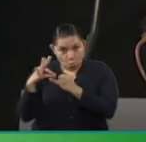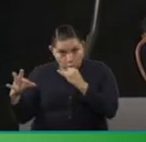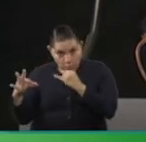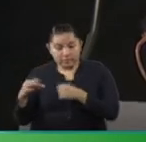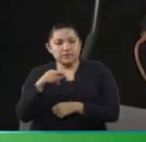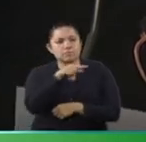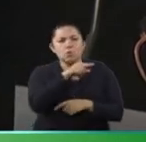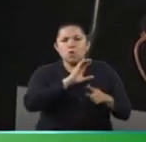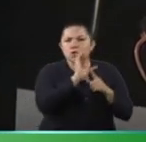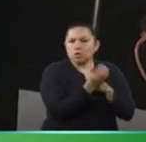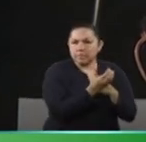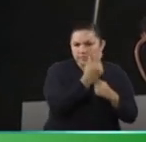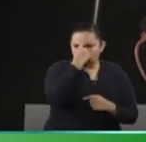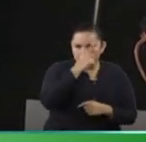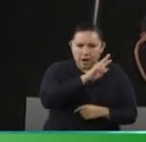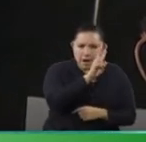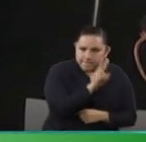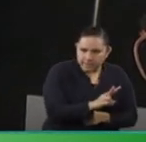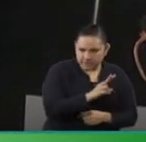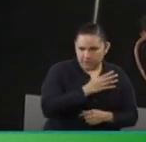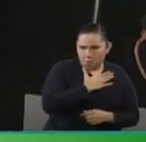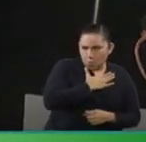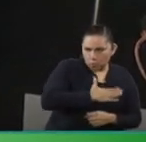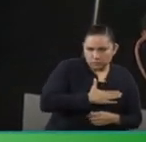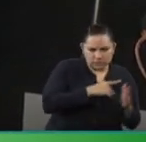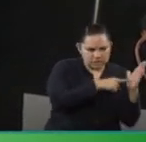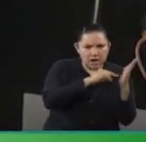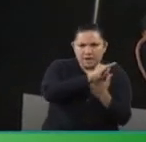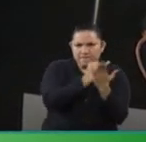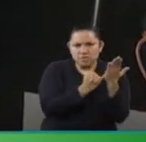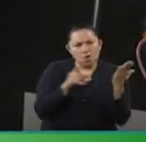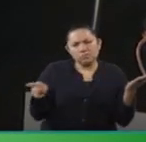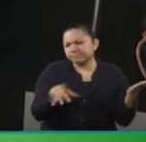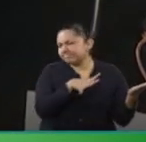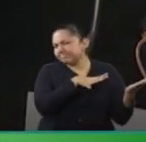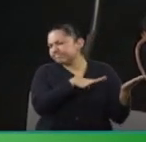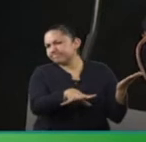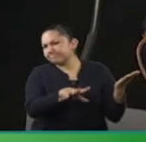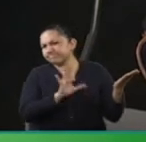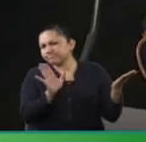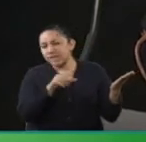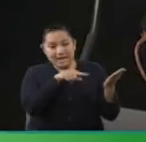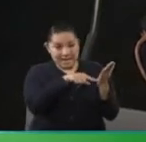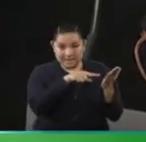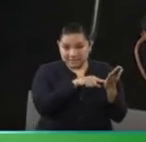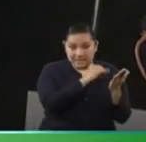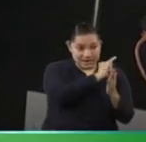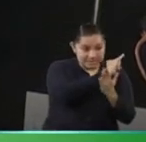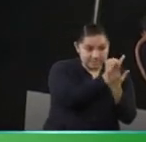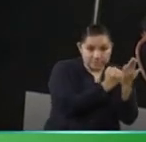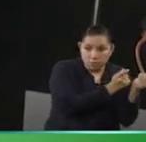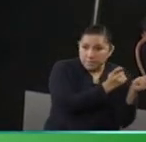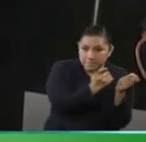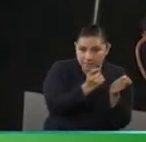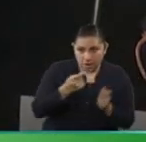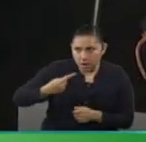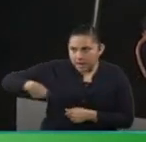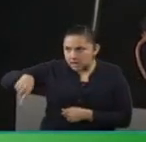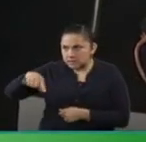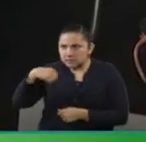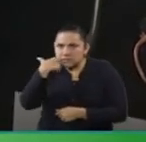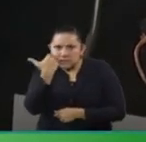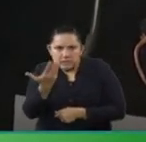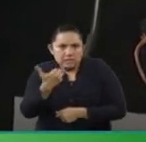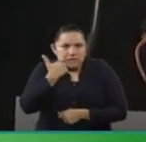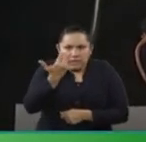la Justicia del caso Ayotzinapa porque el documento no ofrece respuesta a sus preguntas ni les garantiza acceder a los archivos